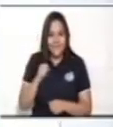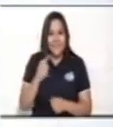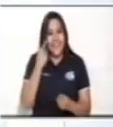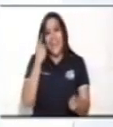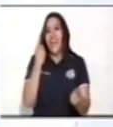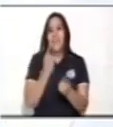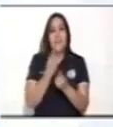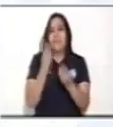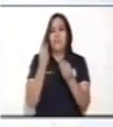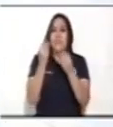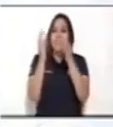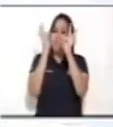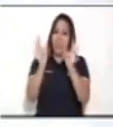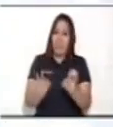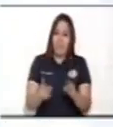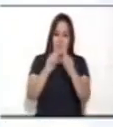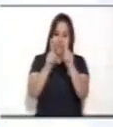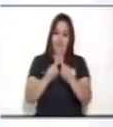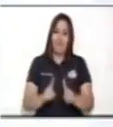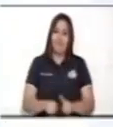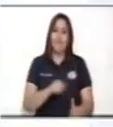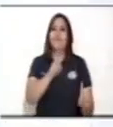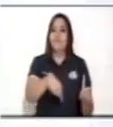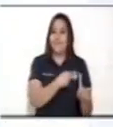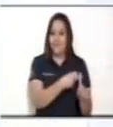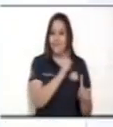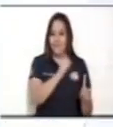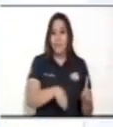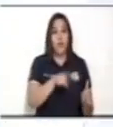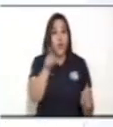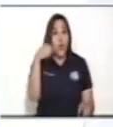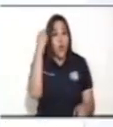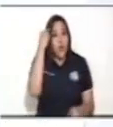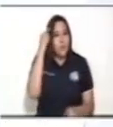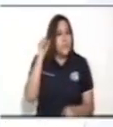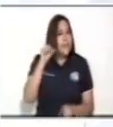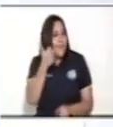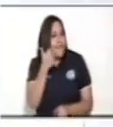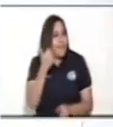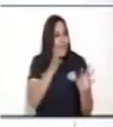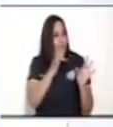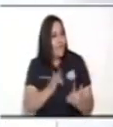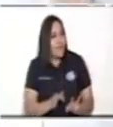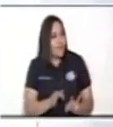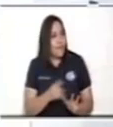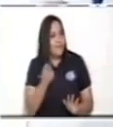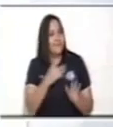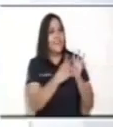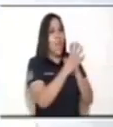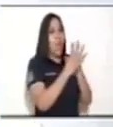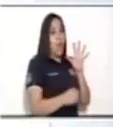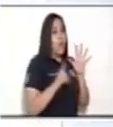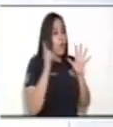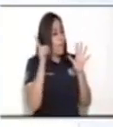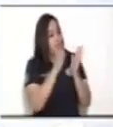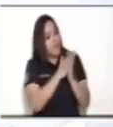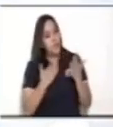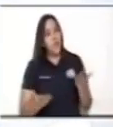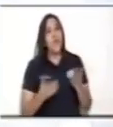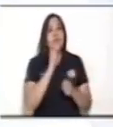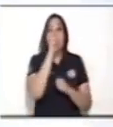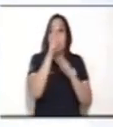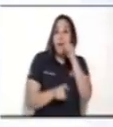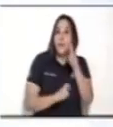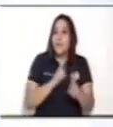Encontramos muchas formas distintas de hacer la misma suma. ¿Puedes pensar en alguna otra? Te animo a que la copies en tu cuaderno y que preguntes